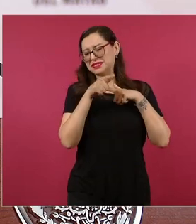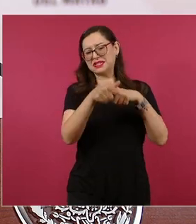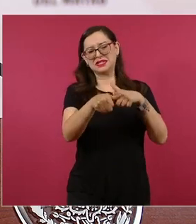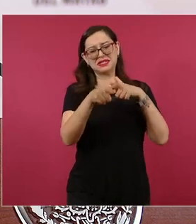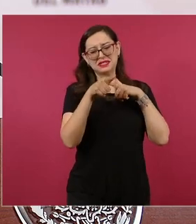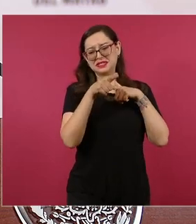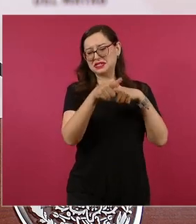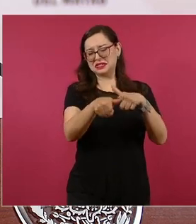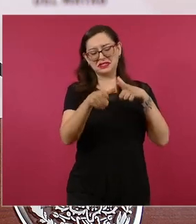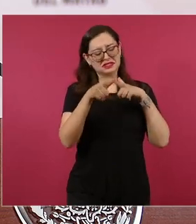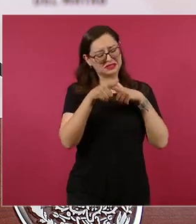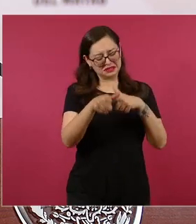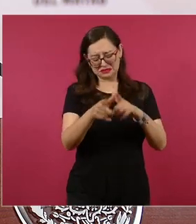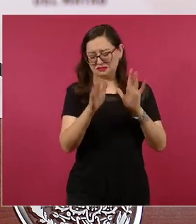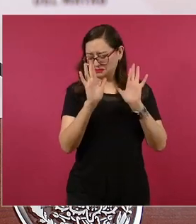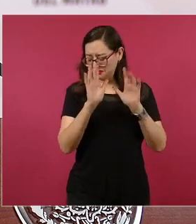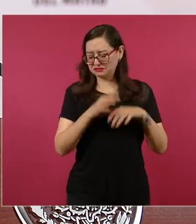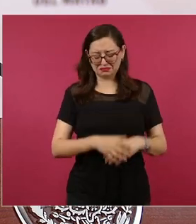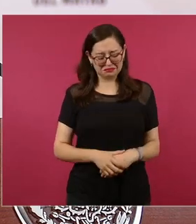compañeros,